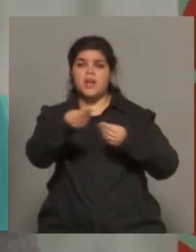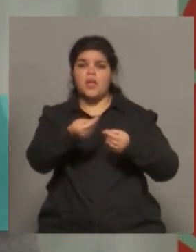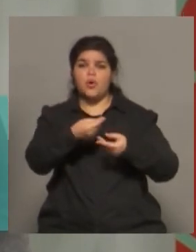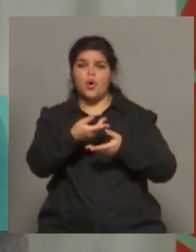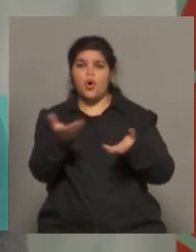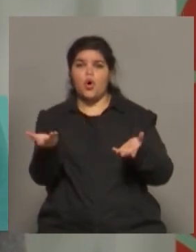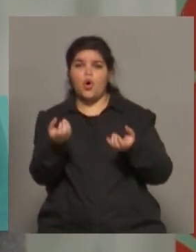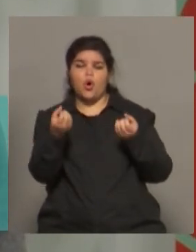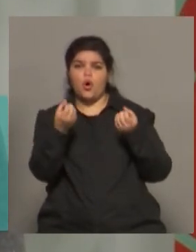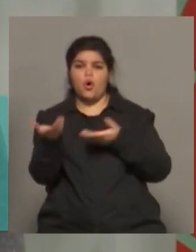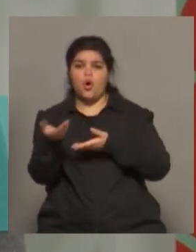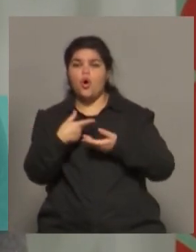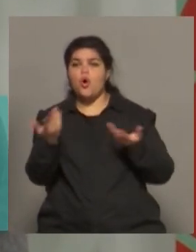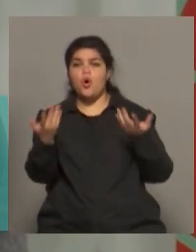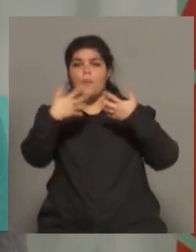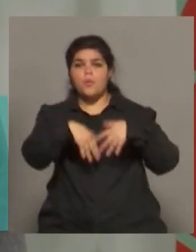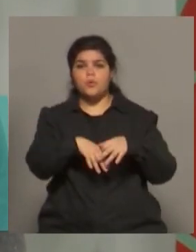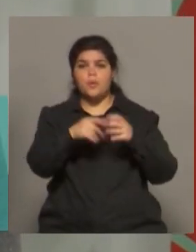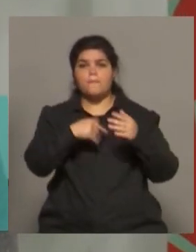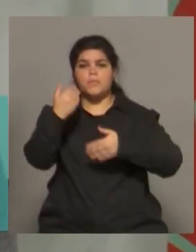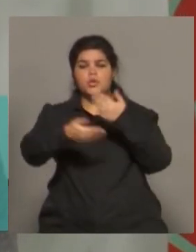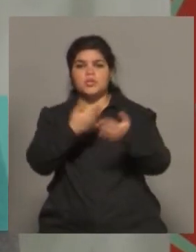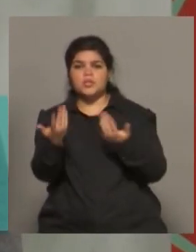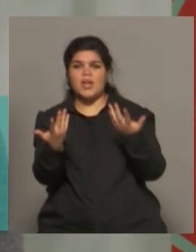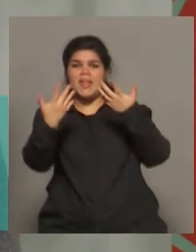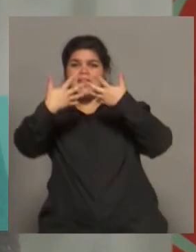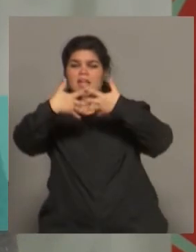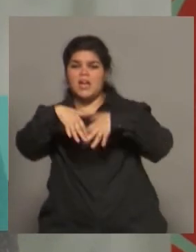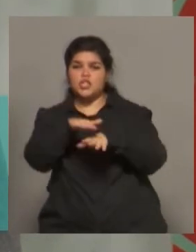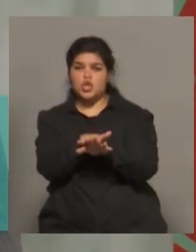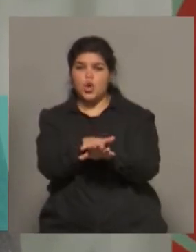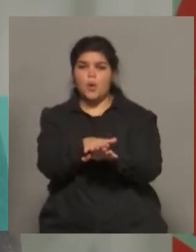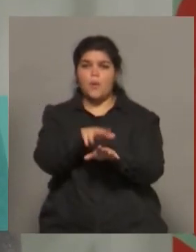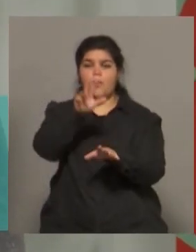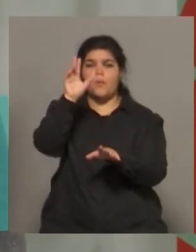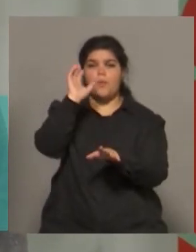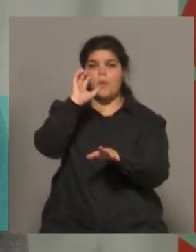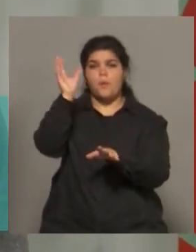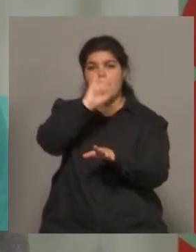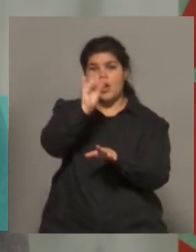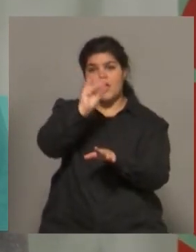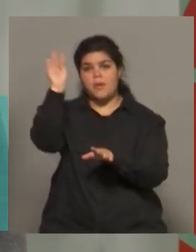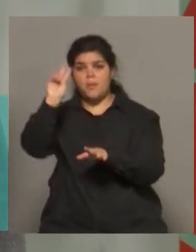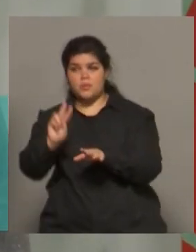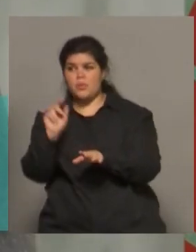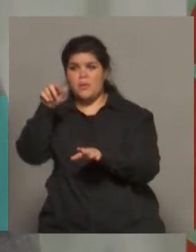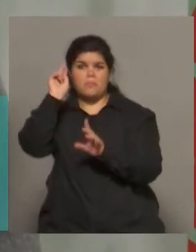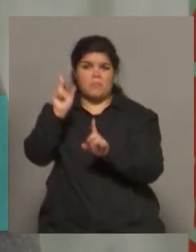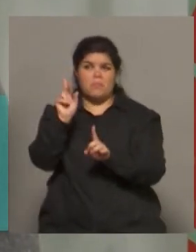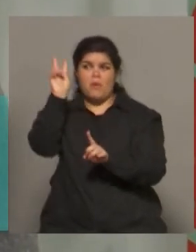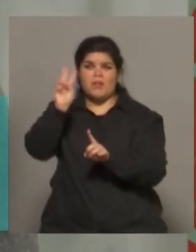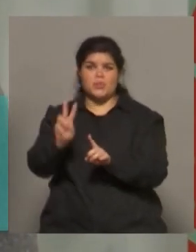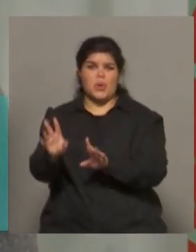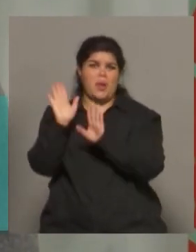procesos de integración de Bolivia y Venezuela están estancados, sobre todo el venezolano. Y también me parece que hay que remarcar